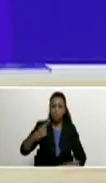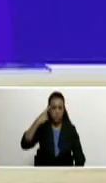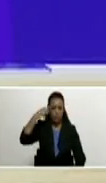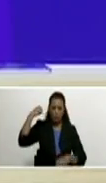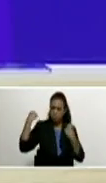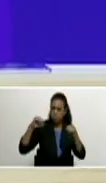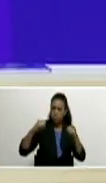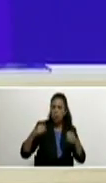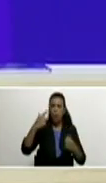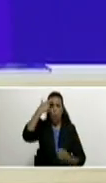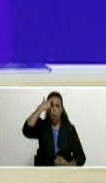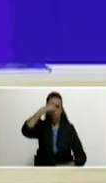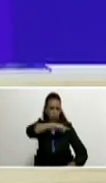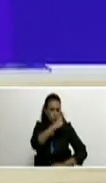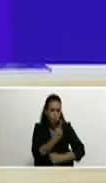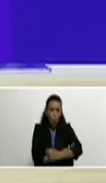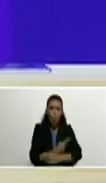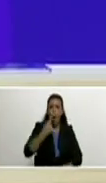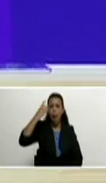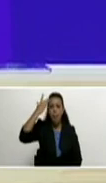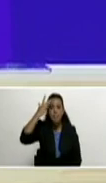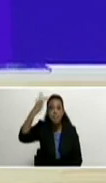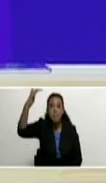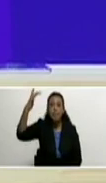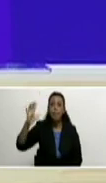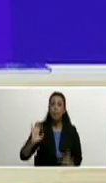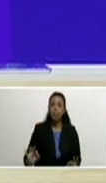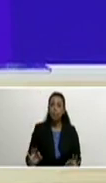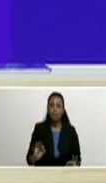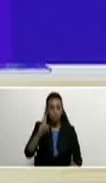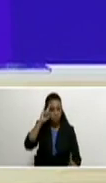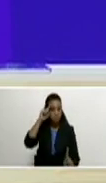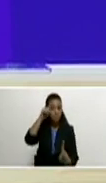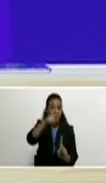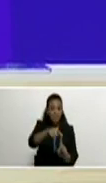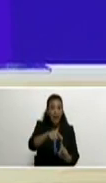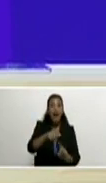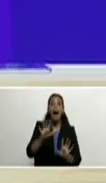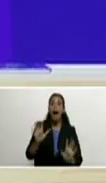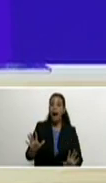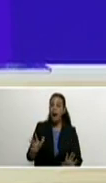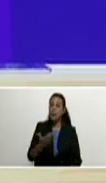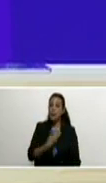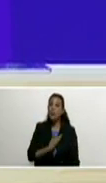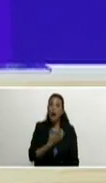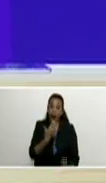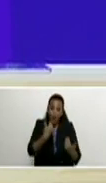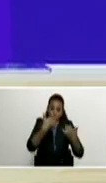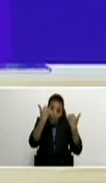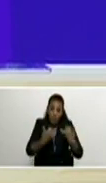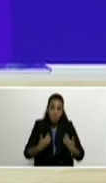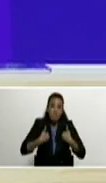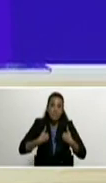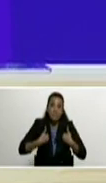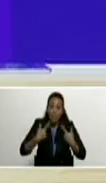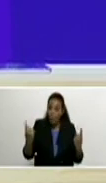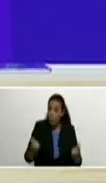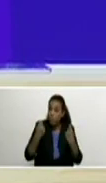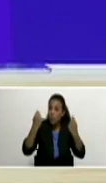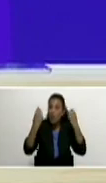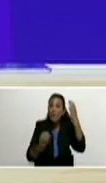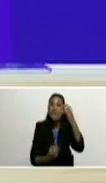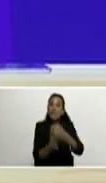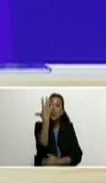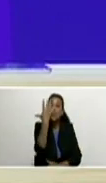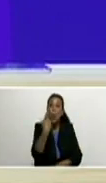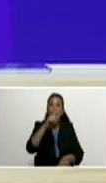preparada, empoderada. Y en esa dirección me tocó a mí impulsar la fundación